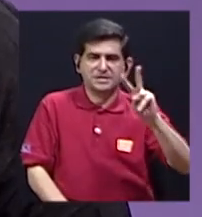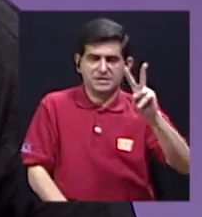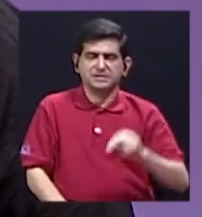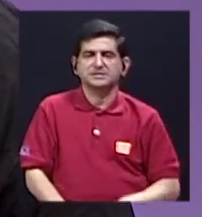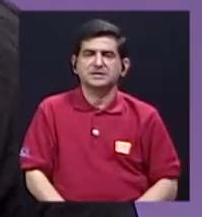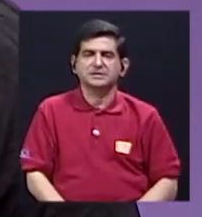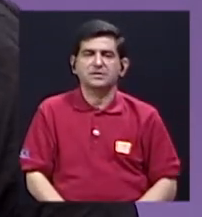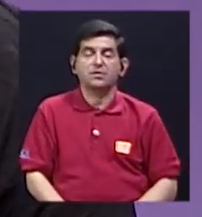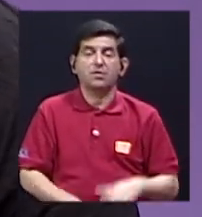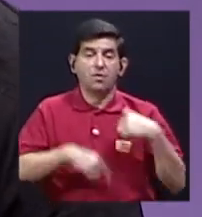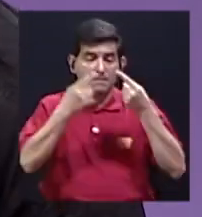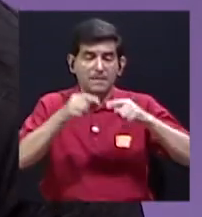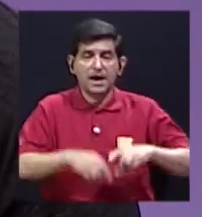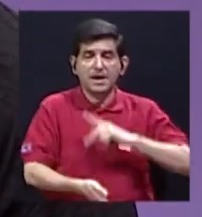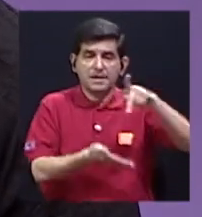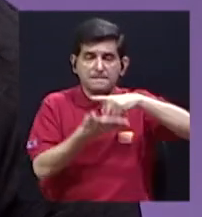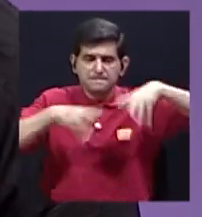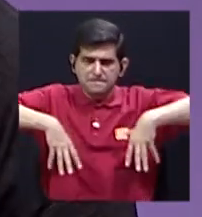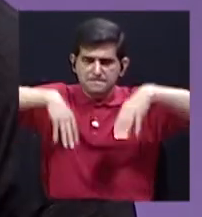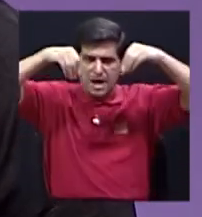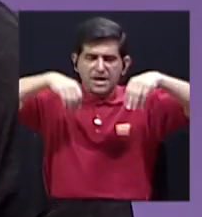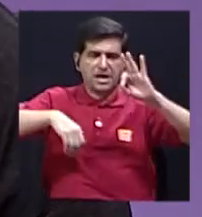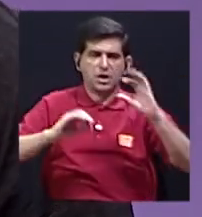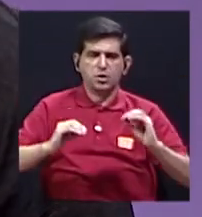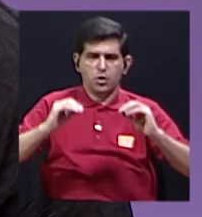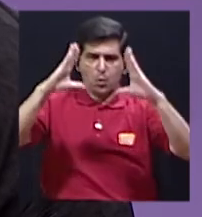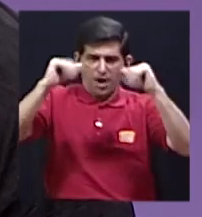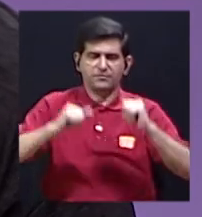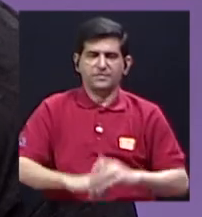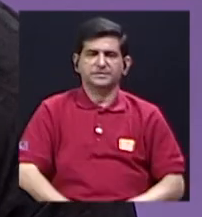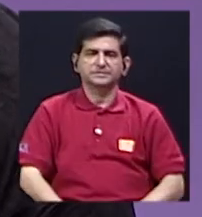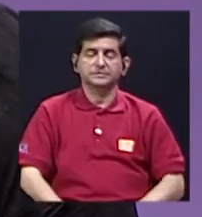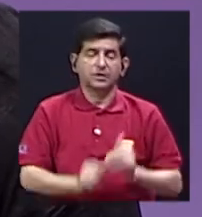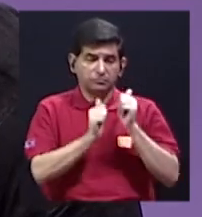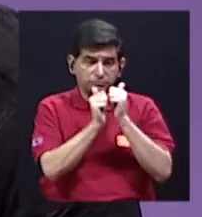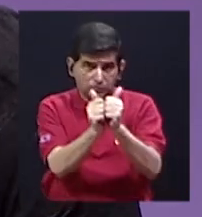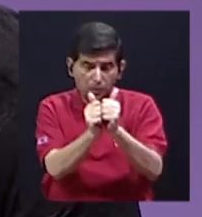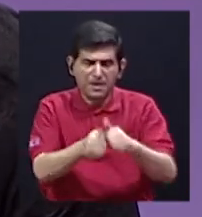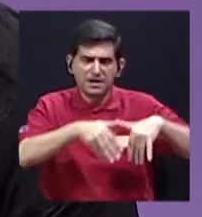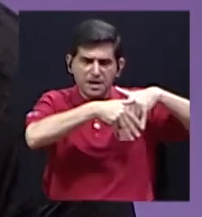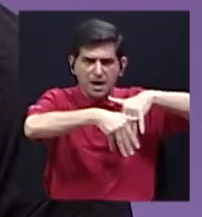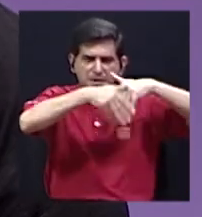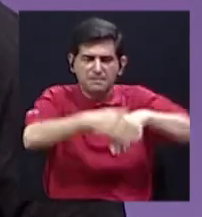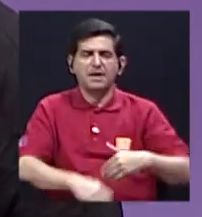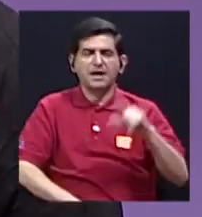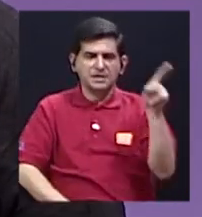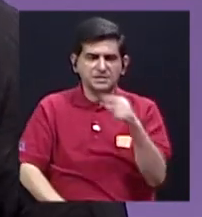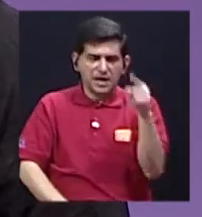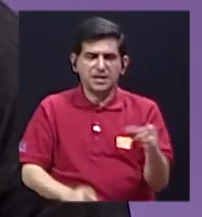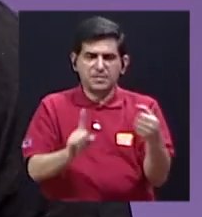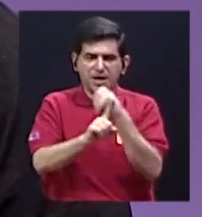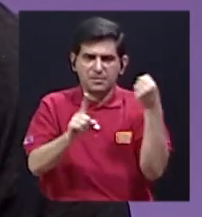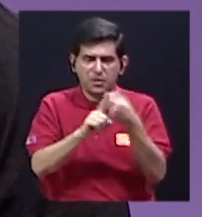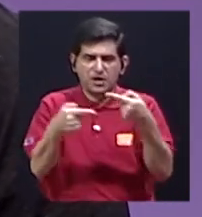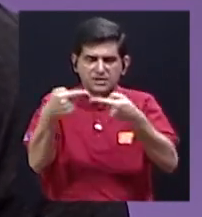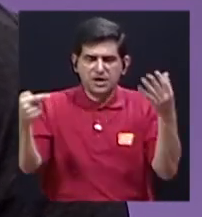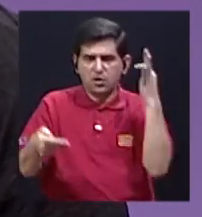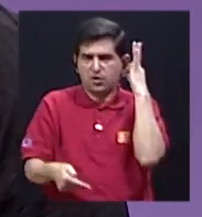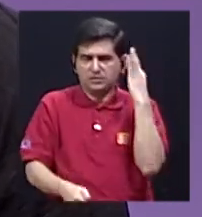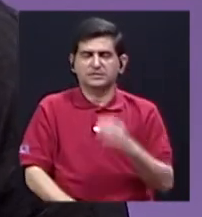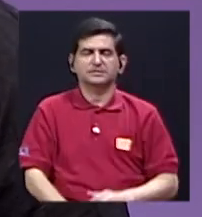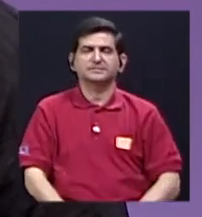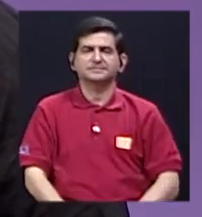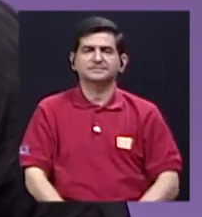para que vayan al parque de la merced a las 9 de la mañana y acompañarnos en la marcha por la eliminación de la violencia contra las